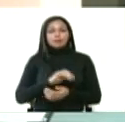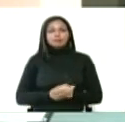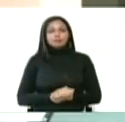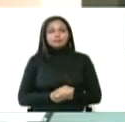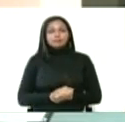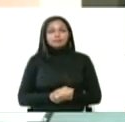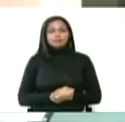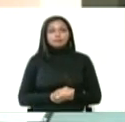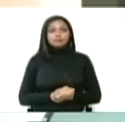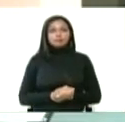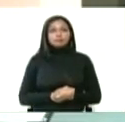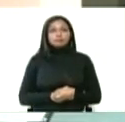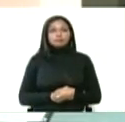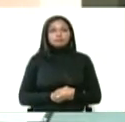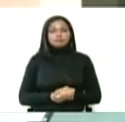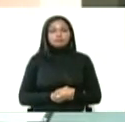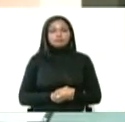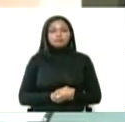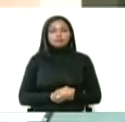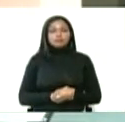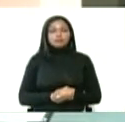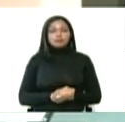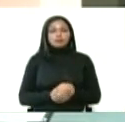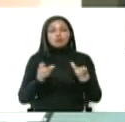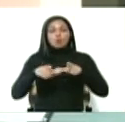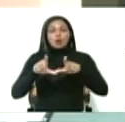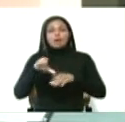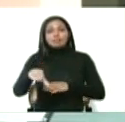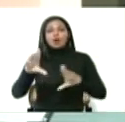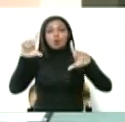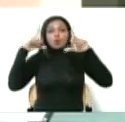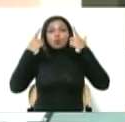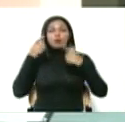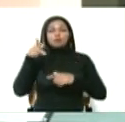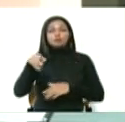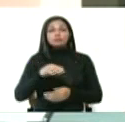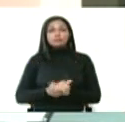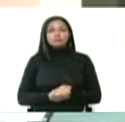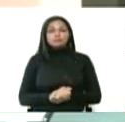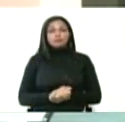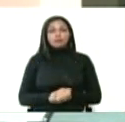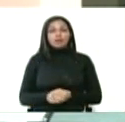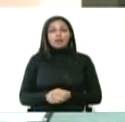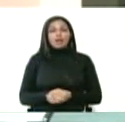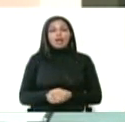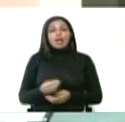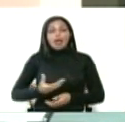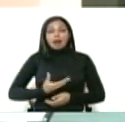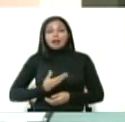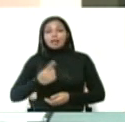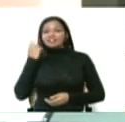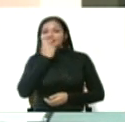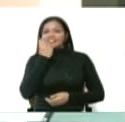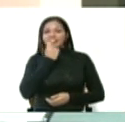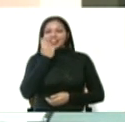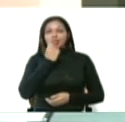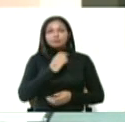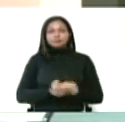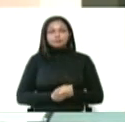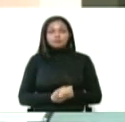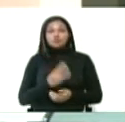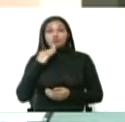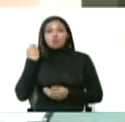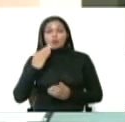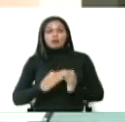sector La Páez, en el estado La Guaira. Ya está José Alejandro Terán, alcalde de La Guaira,